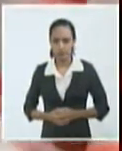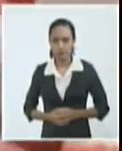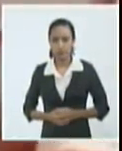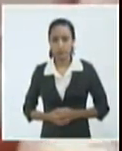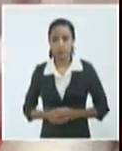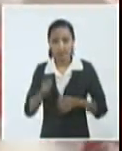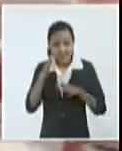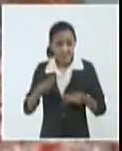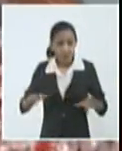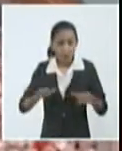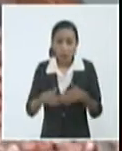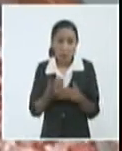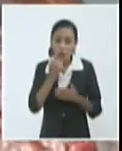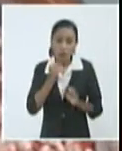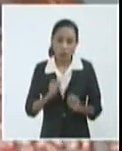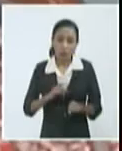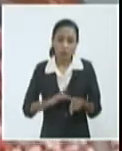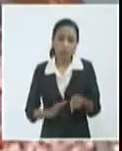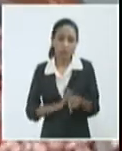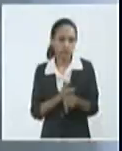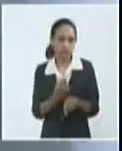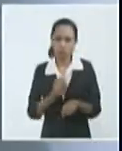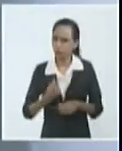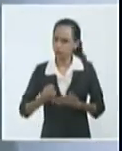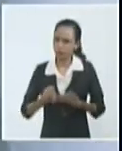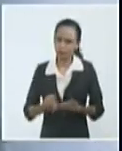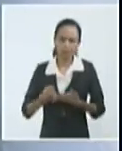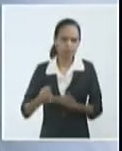pandemia, seguiremos cooperando con el mundo.